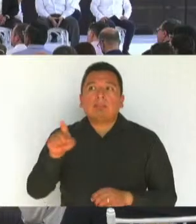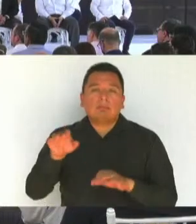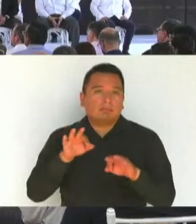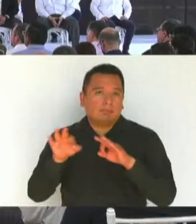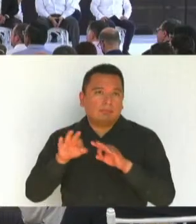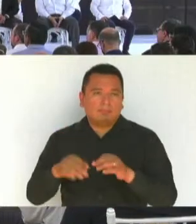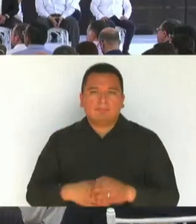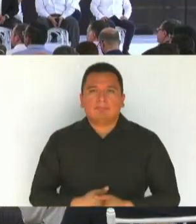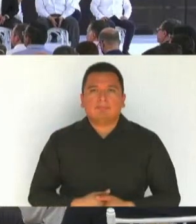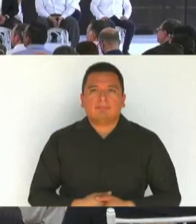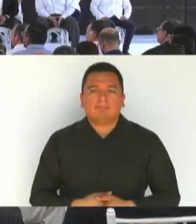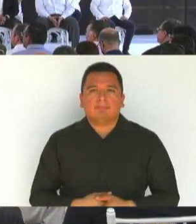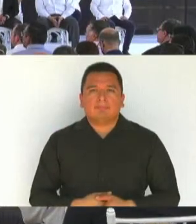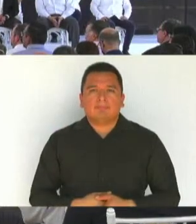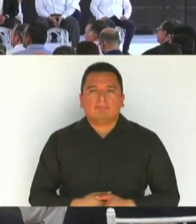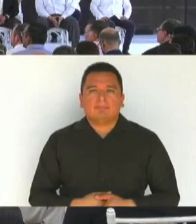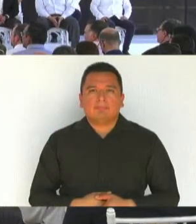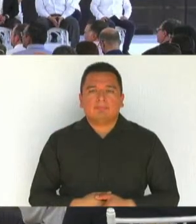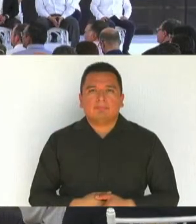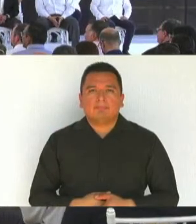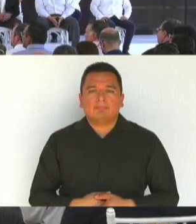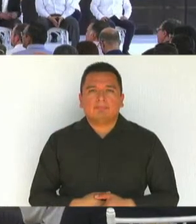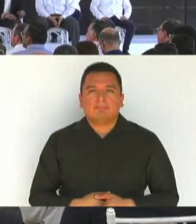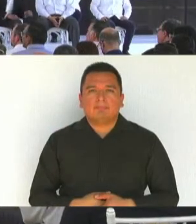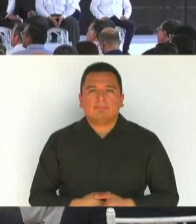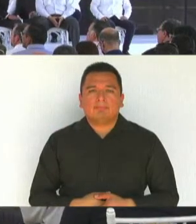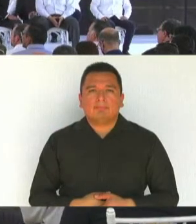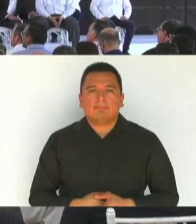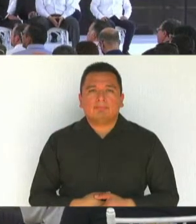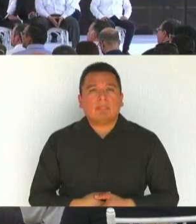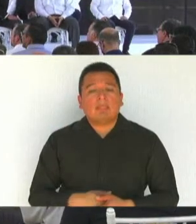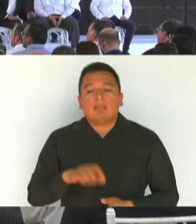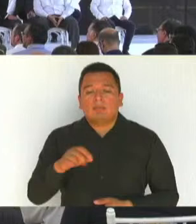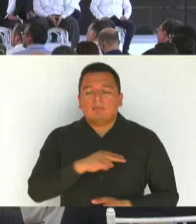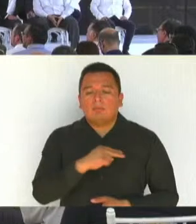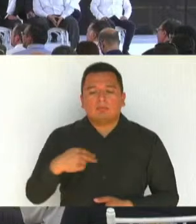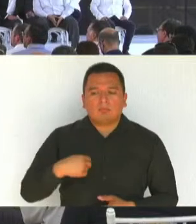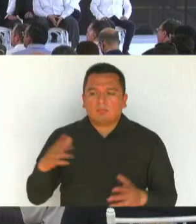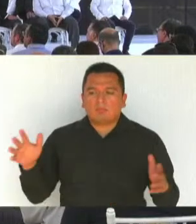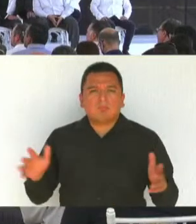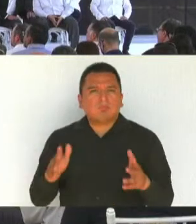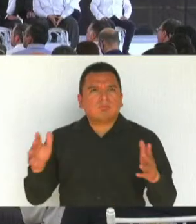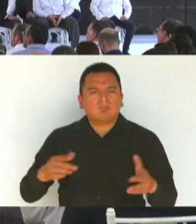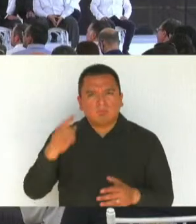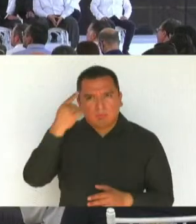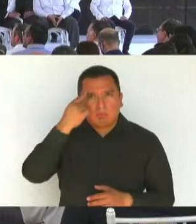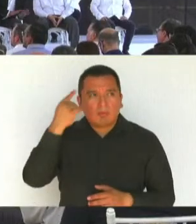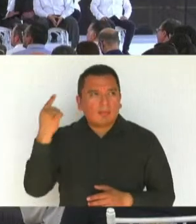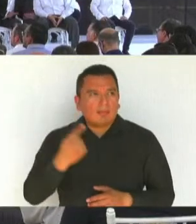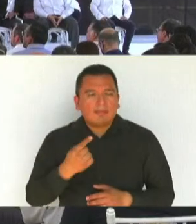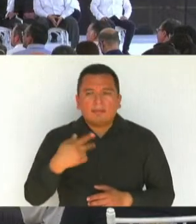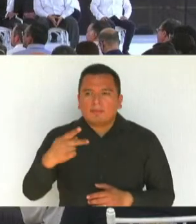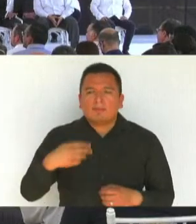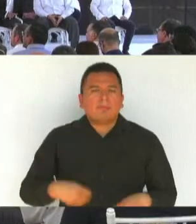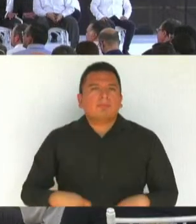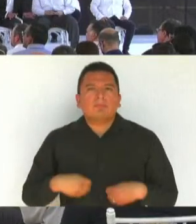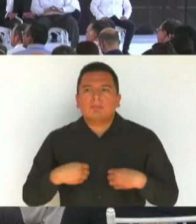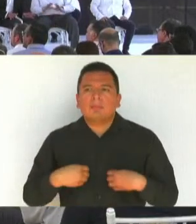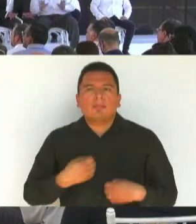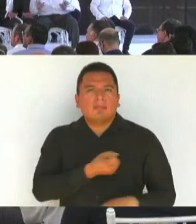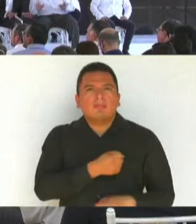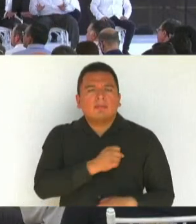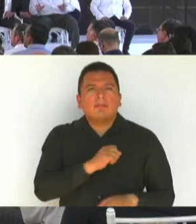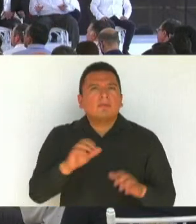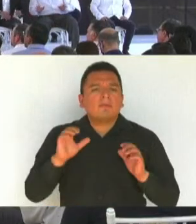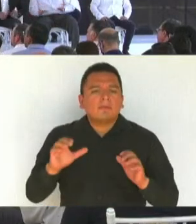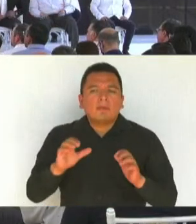trabajo. Así, impulsar una vida más saludable y el bienestar entre las personas y sus familias.